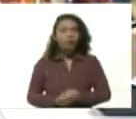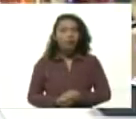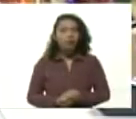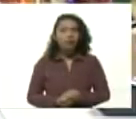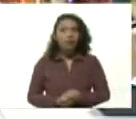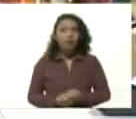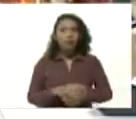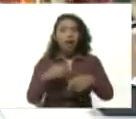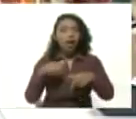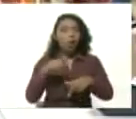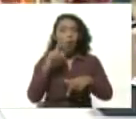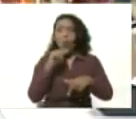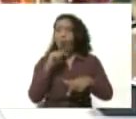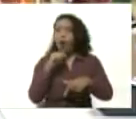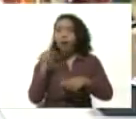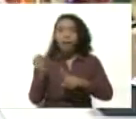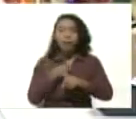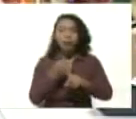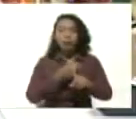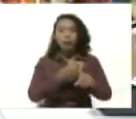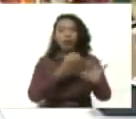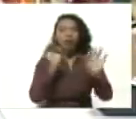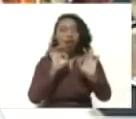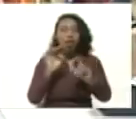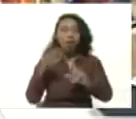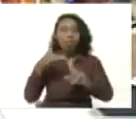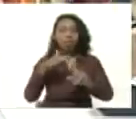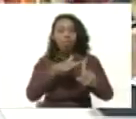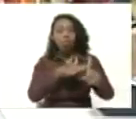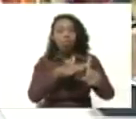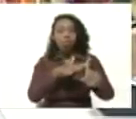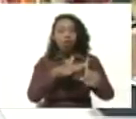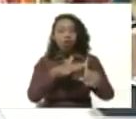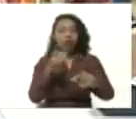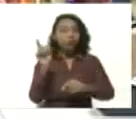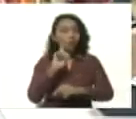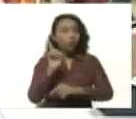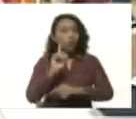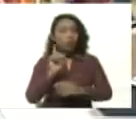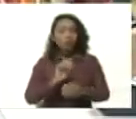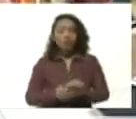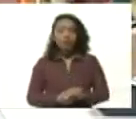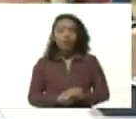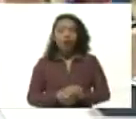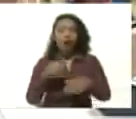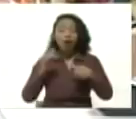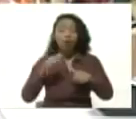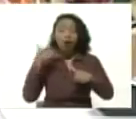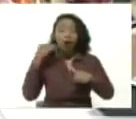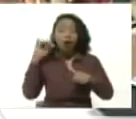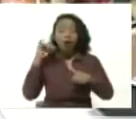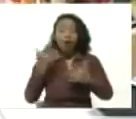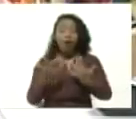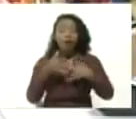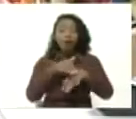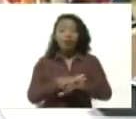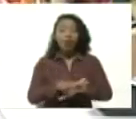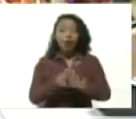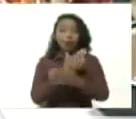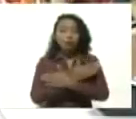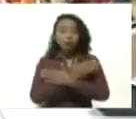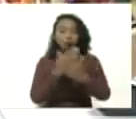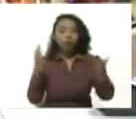Y aquí no hay discriminación, persecución, racismo, no. Aquí hay inclusión,